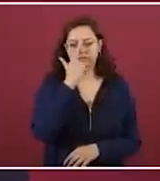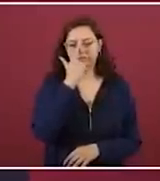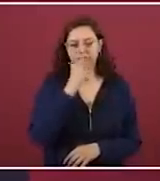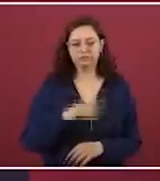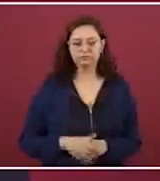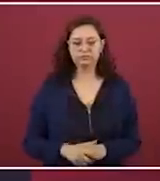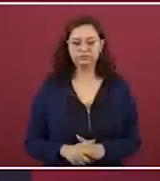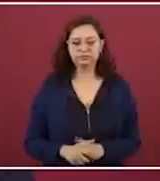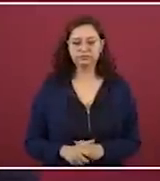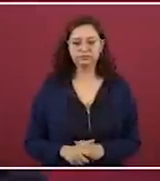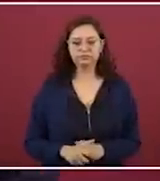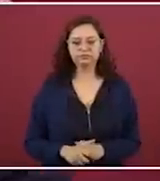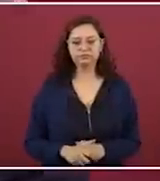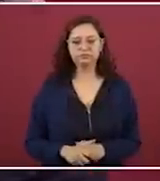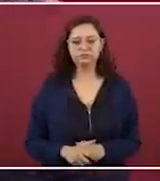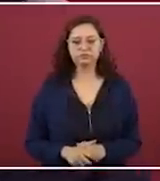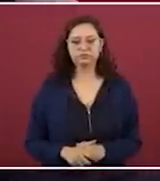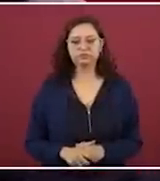al libre mercado,